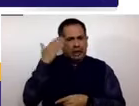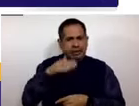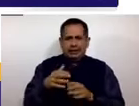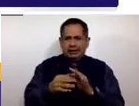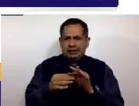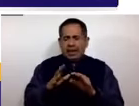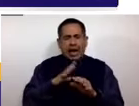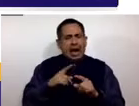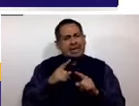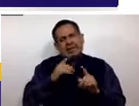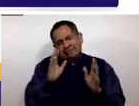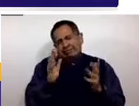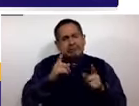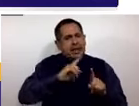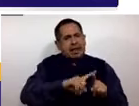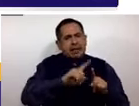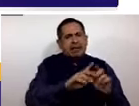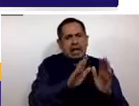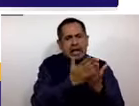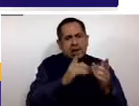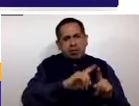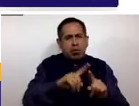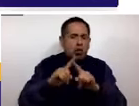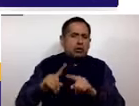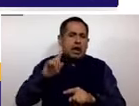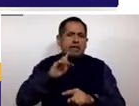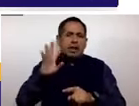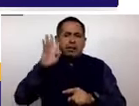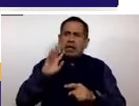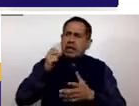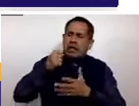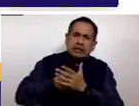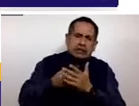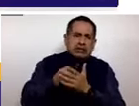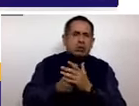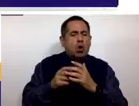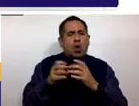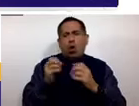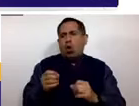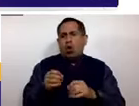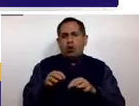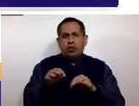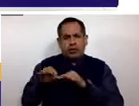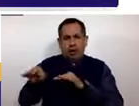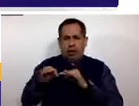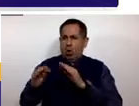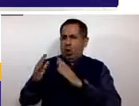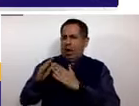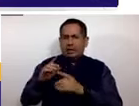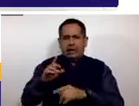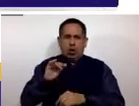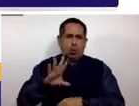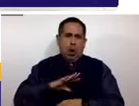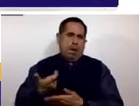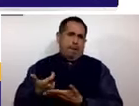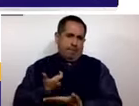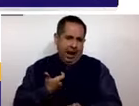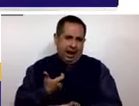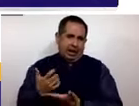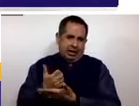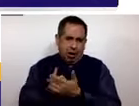muchos libros que enfocan el feminismo o el trabajo no remunerado, el trabajo doméstico y de